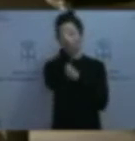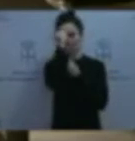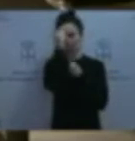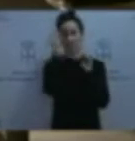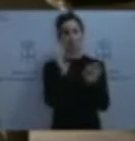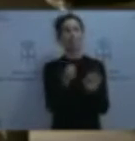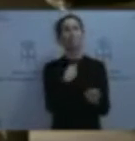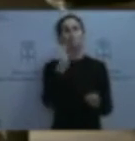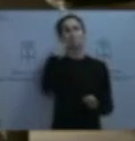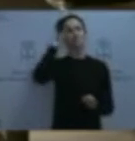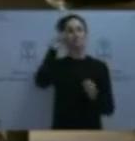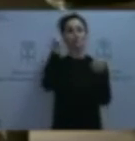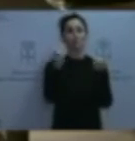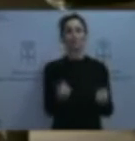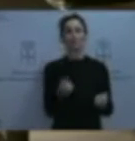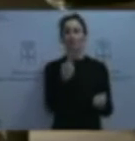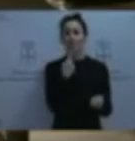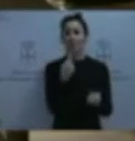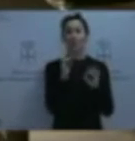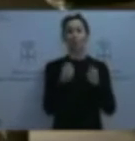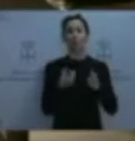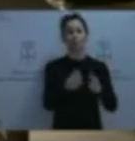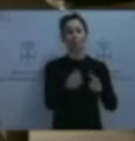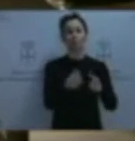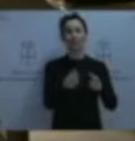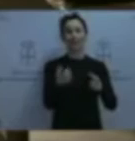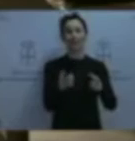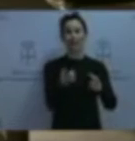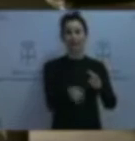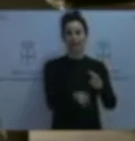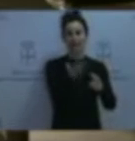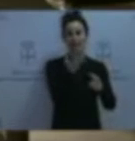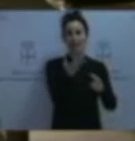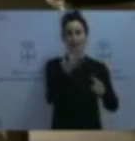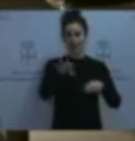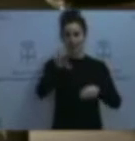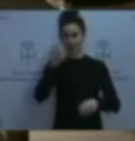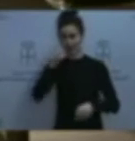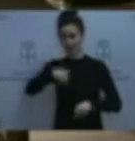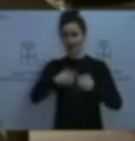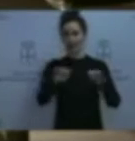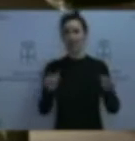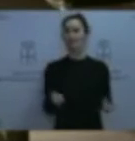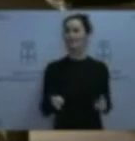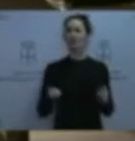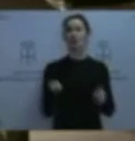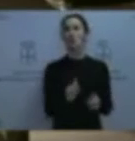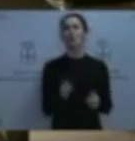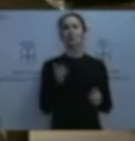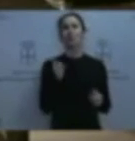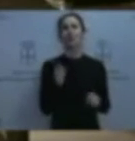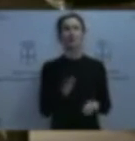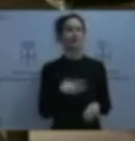expertas que señalan la necesidad de un organismo independiente, elegido por esta Cámara, que no solamente fuese capaz de